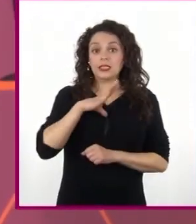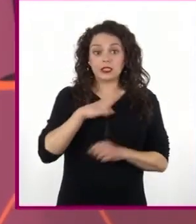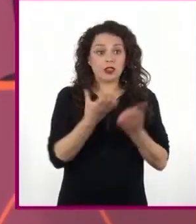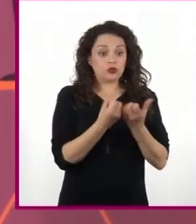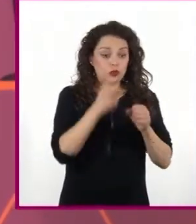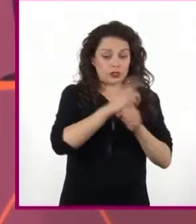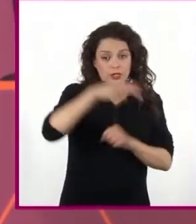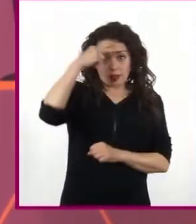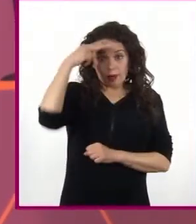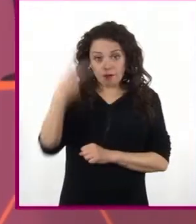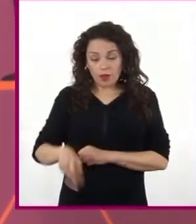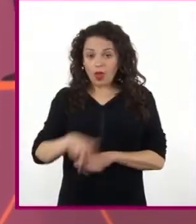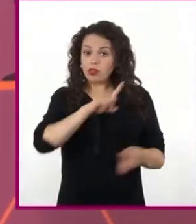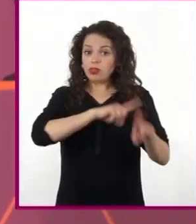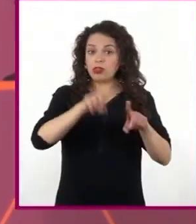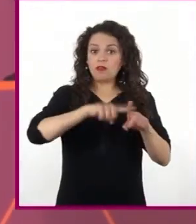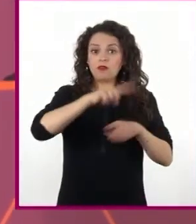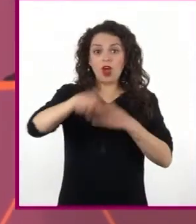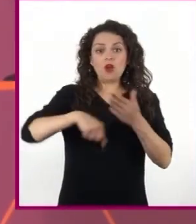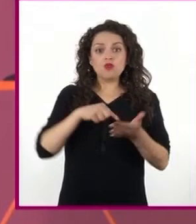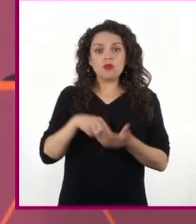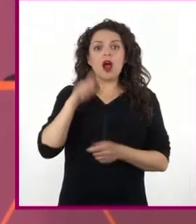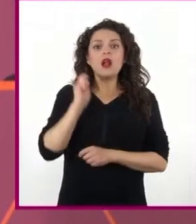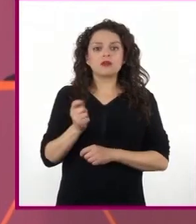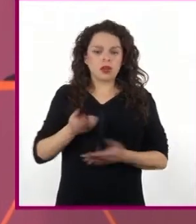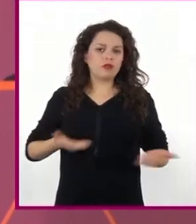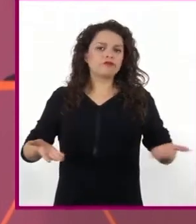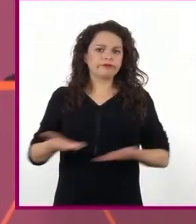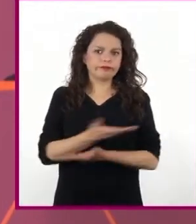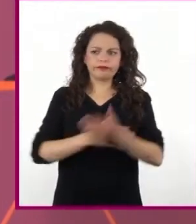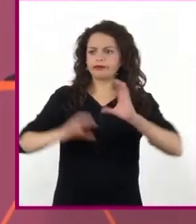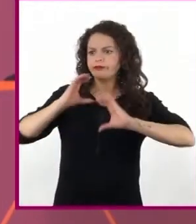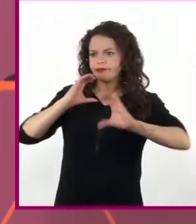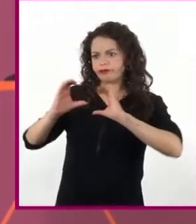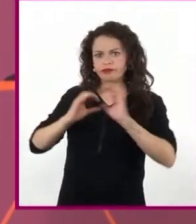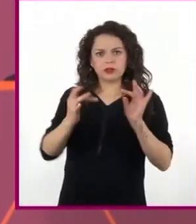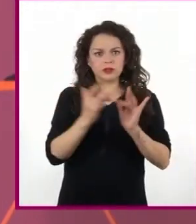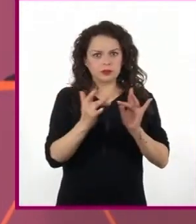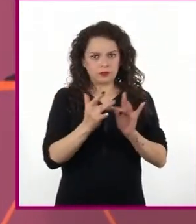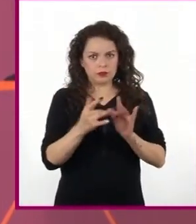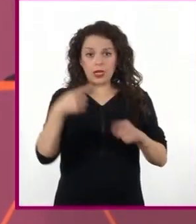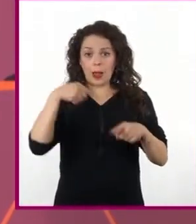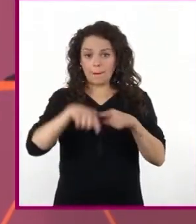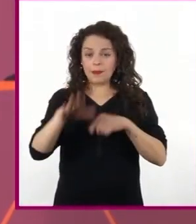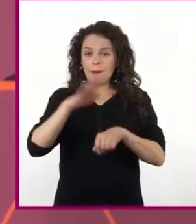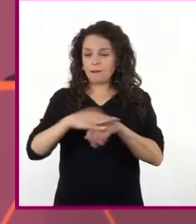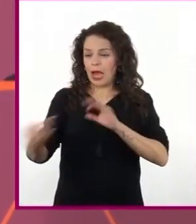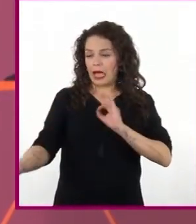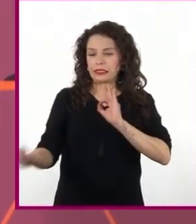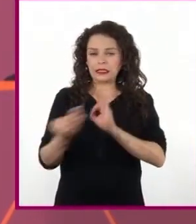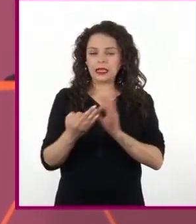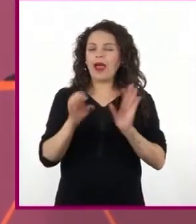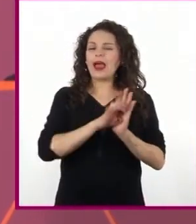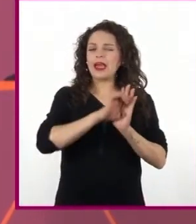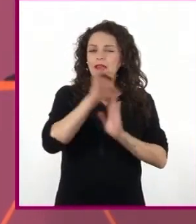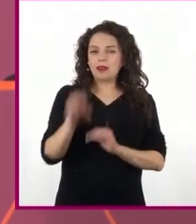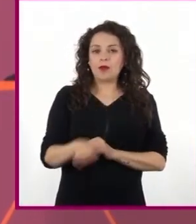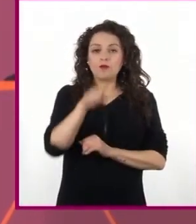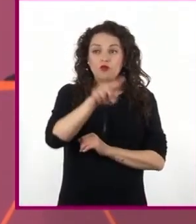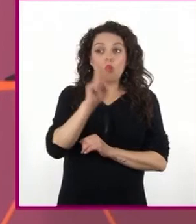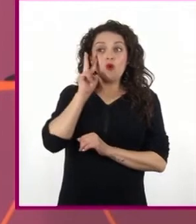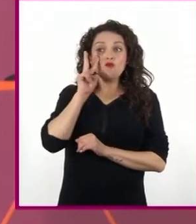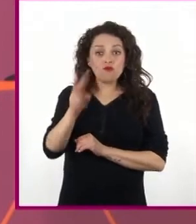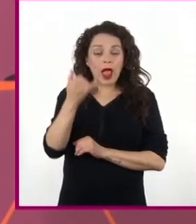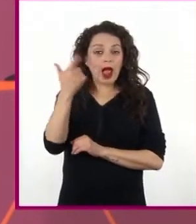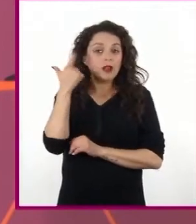los diversos espacios de convivencia, comenzando por los más cercanos. A modo de ejemplo, les invito a observar y escuchar